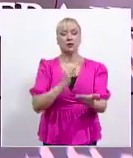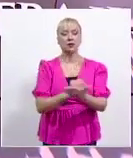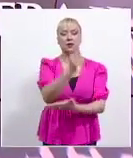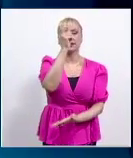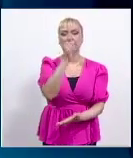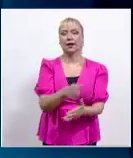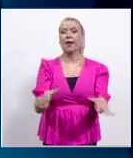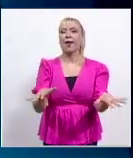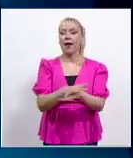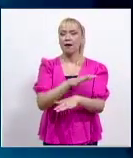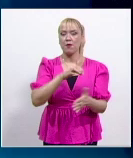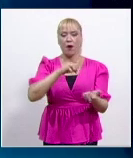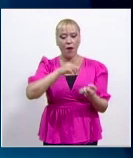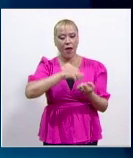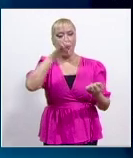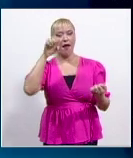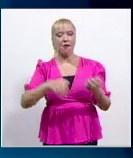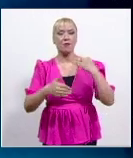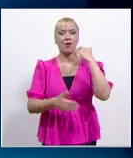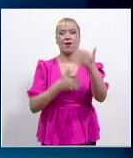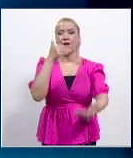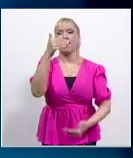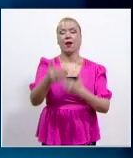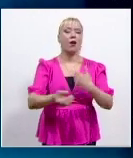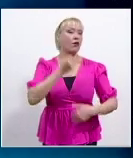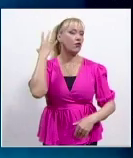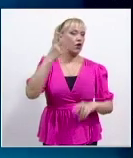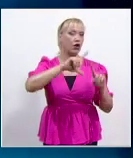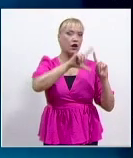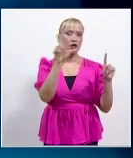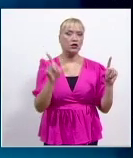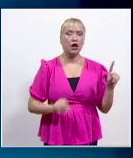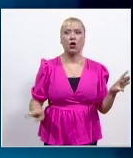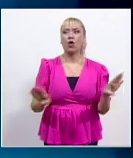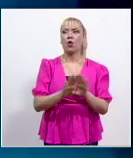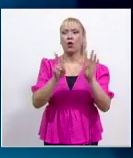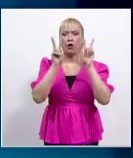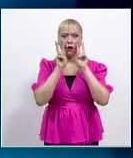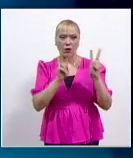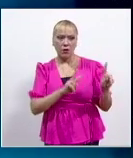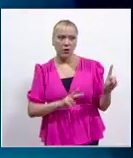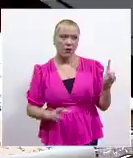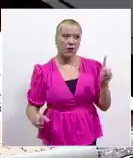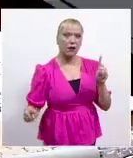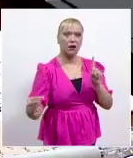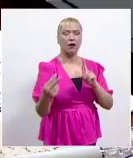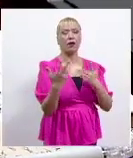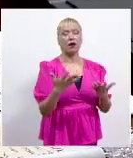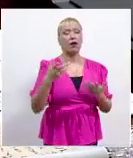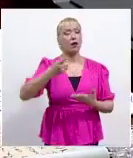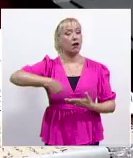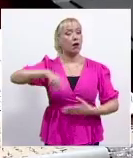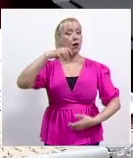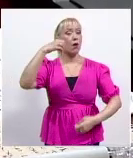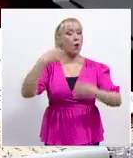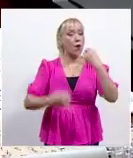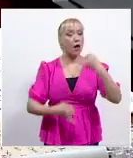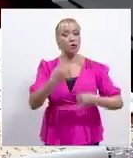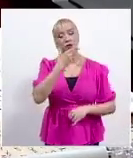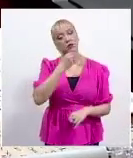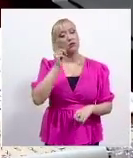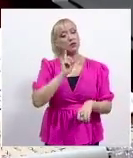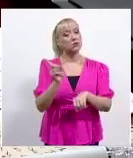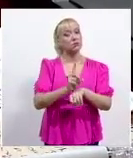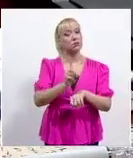social. Al participar en el Foro Nacional de Conciliación Nacional, indicó que las y los juzgadores conducen su